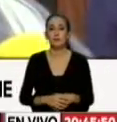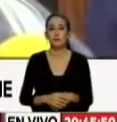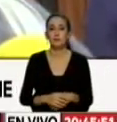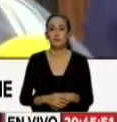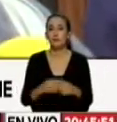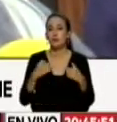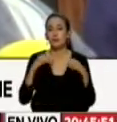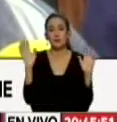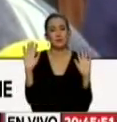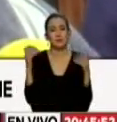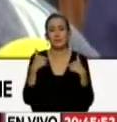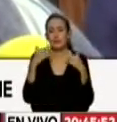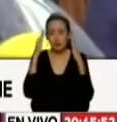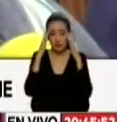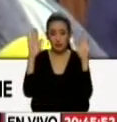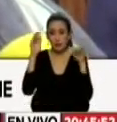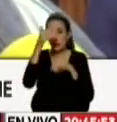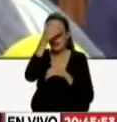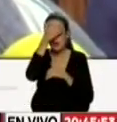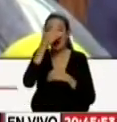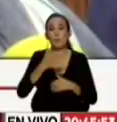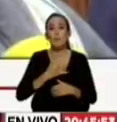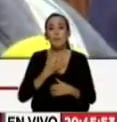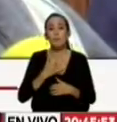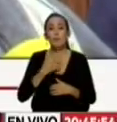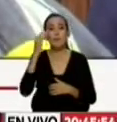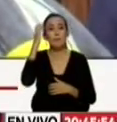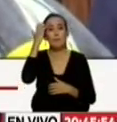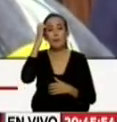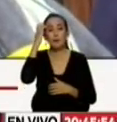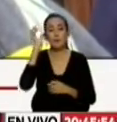quisiera seguir en este tormento, señor.